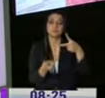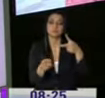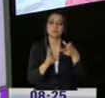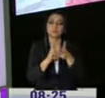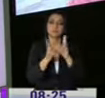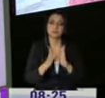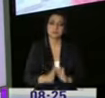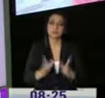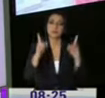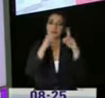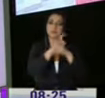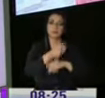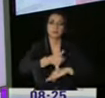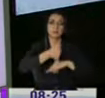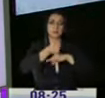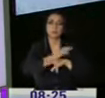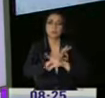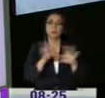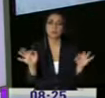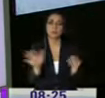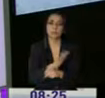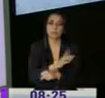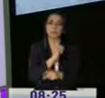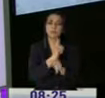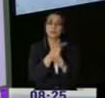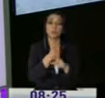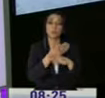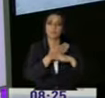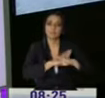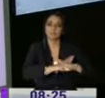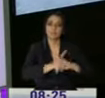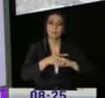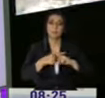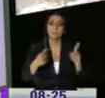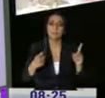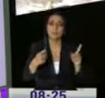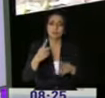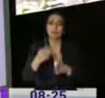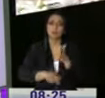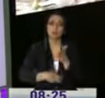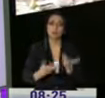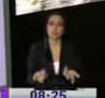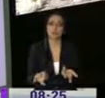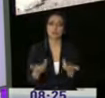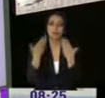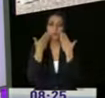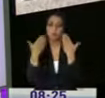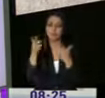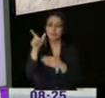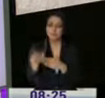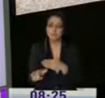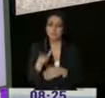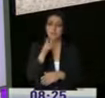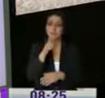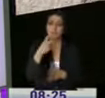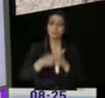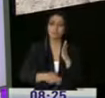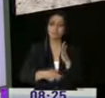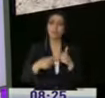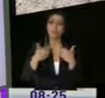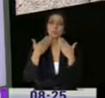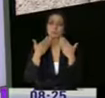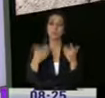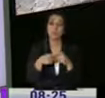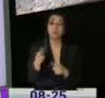que la autoridad, y ojo, no lo estoy defendiendo, les multe a la gente, porque no sabemos quiénes son los que votan. Pero ustedes sí pueden hacer